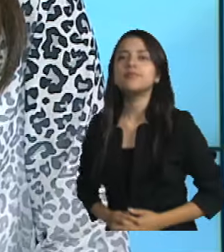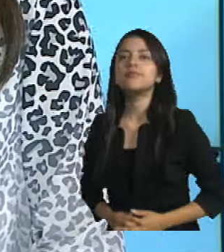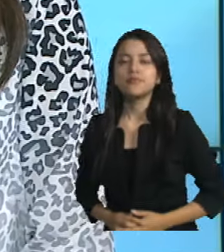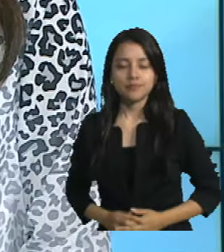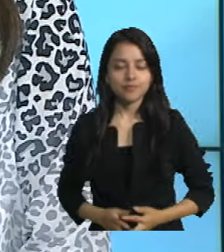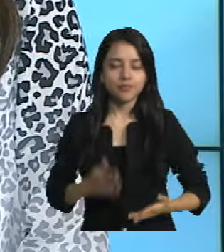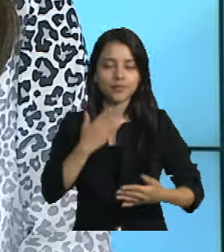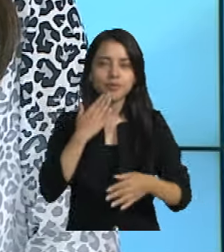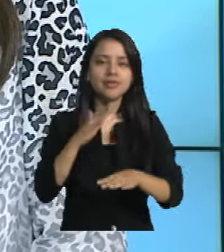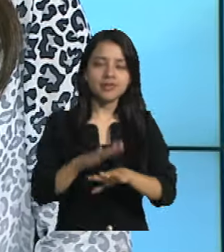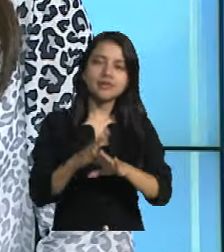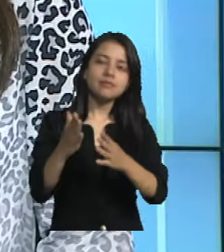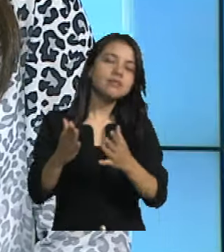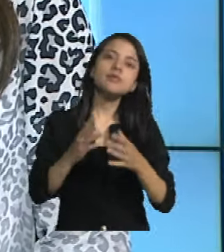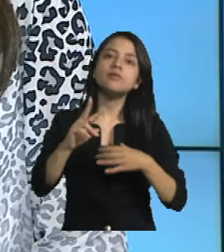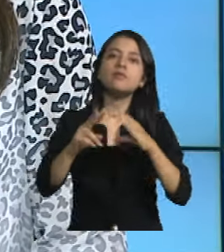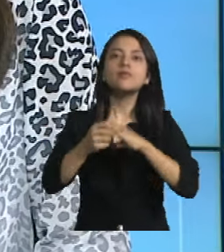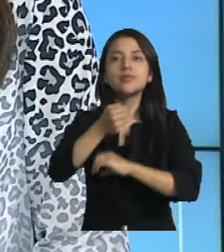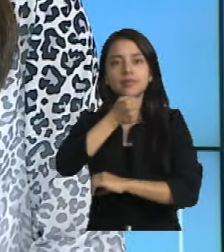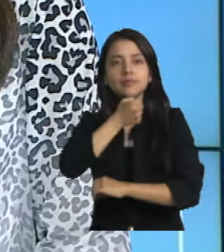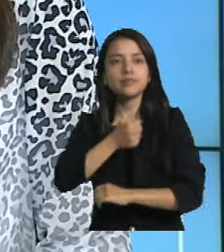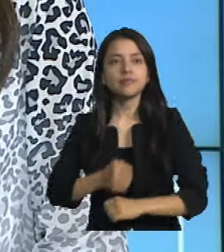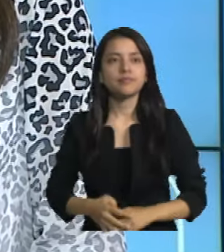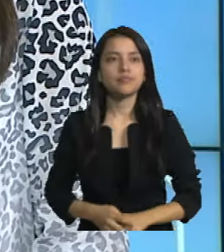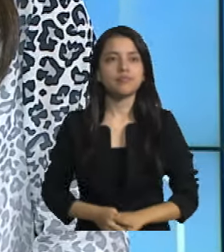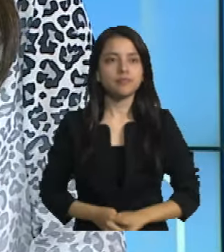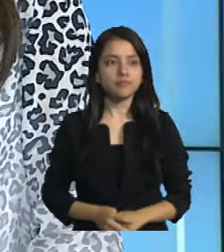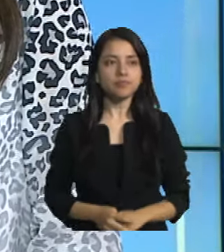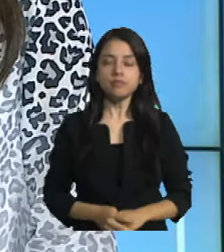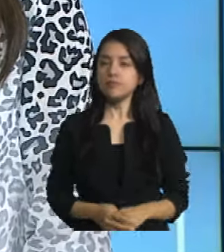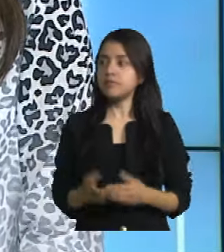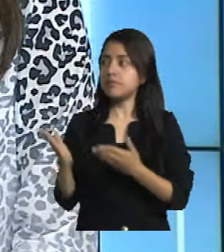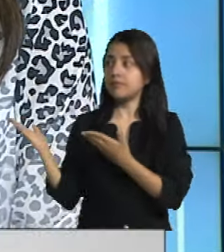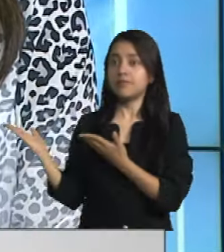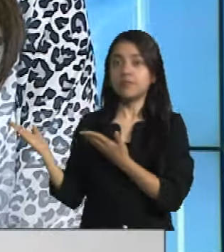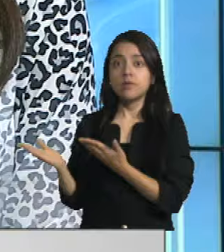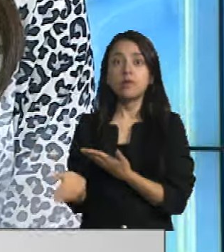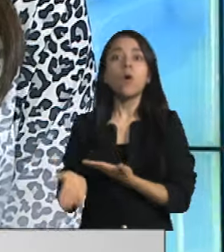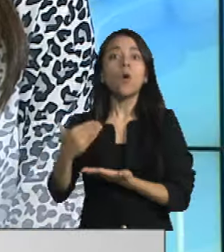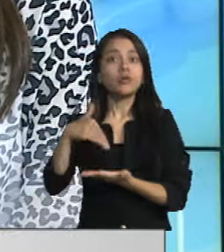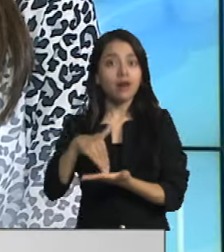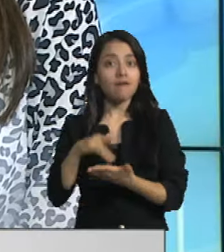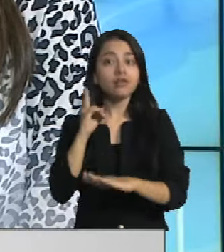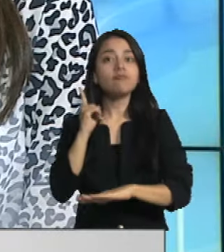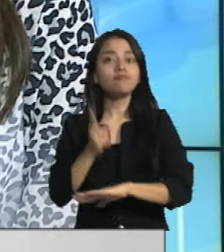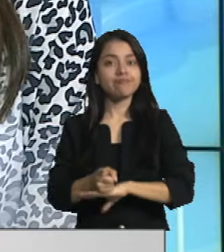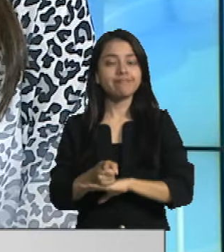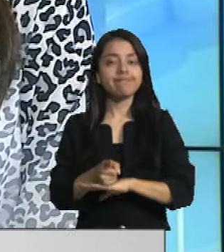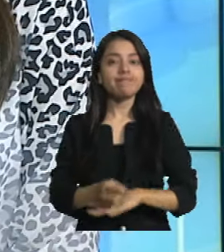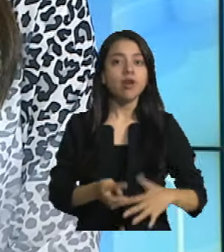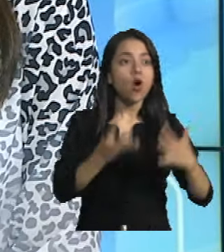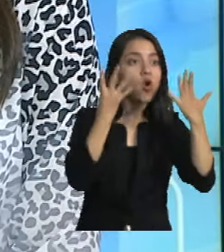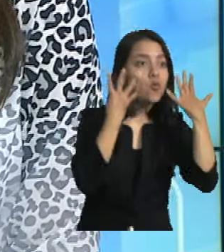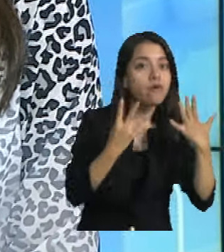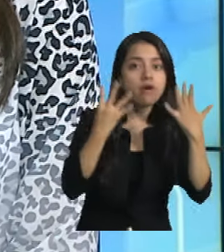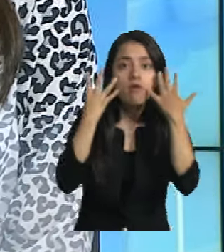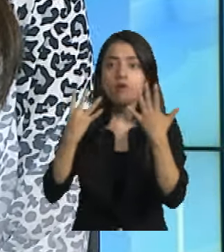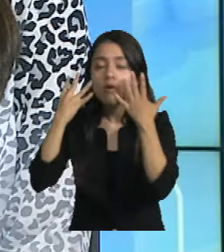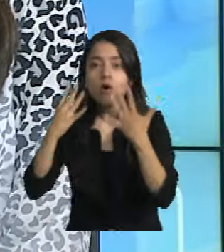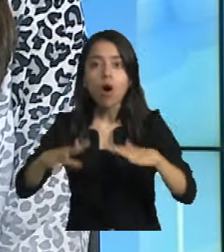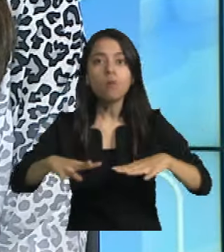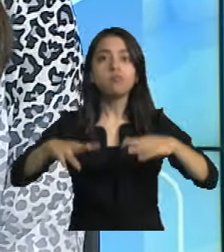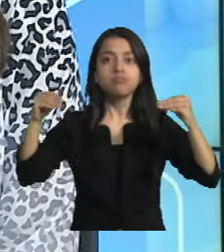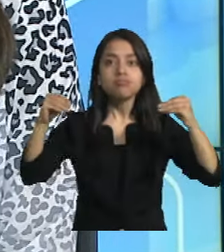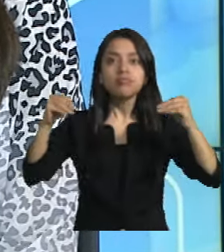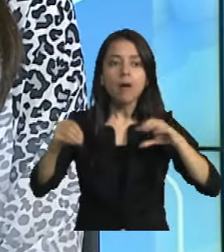Muy buenas tardes, bienvenidos a Noticentro 1 CMI. Bogotá vuelve al racionamiento cada 9 días. El sistema